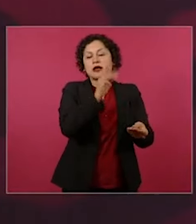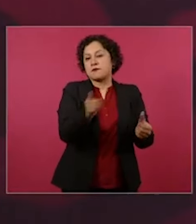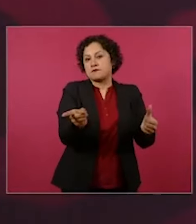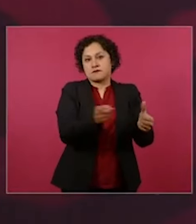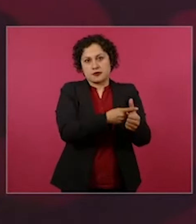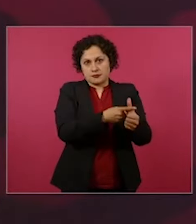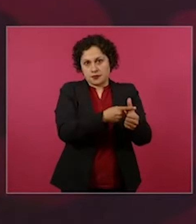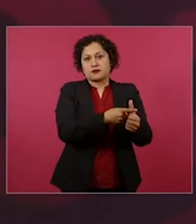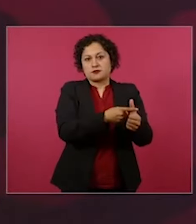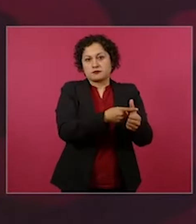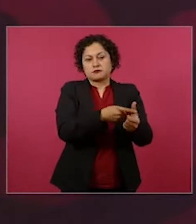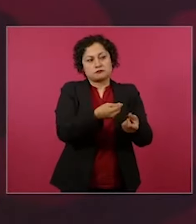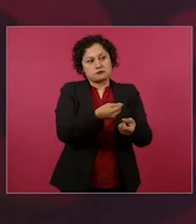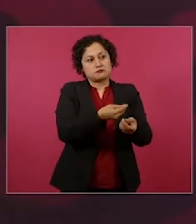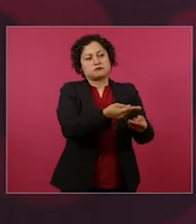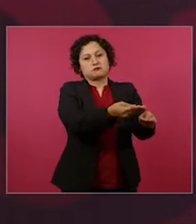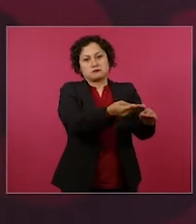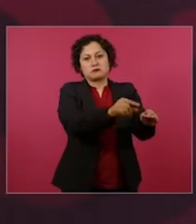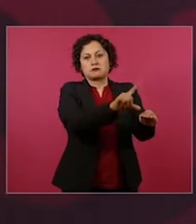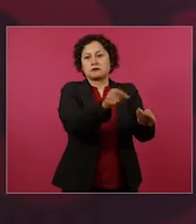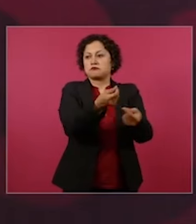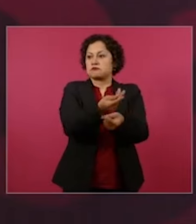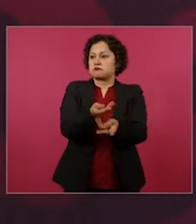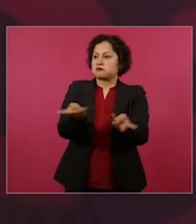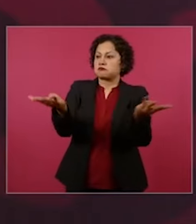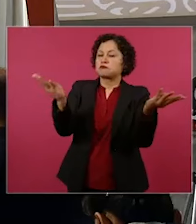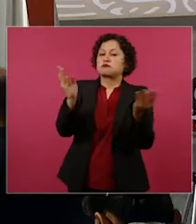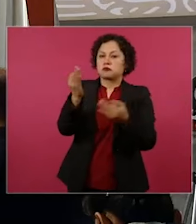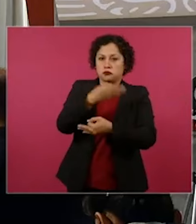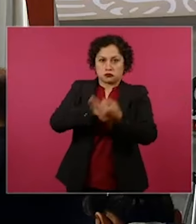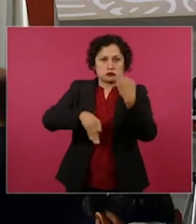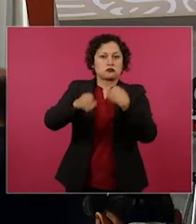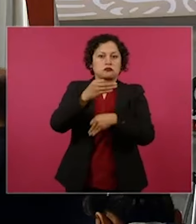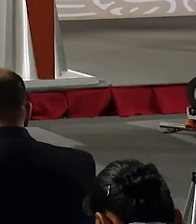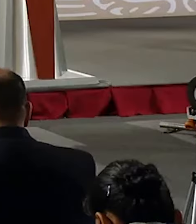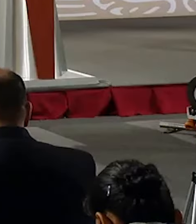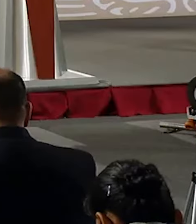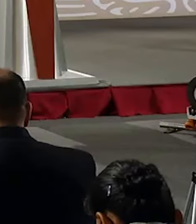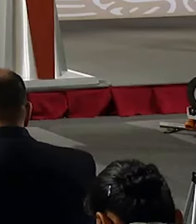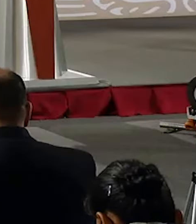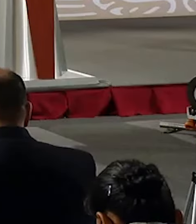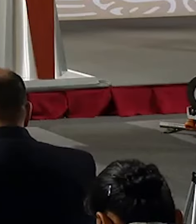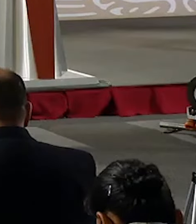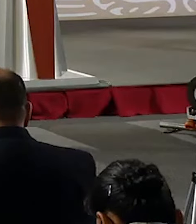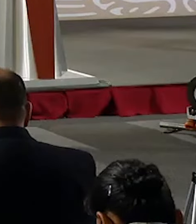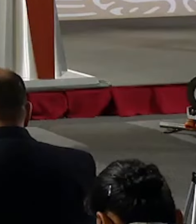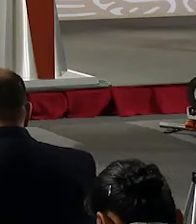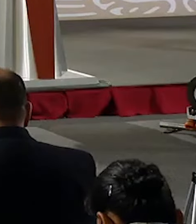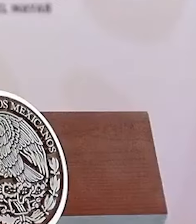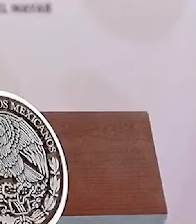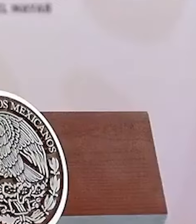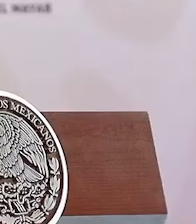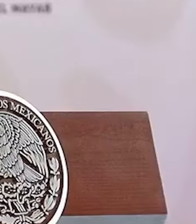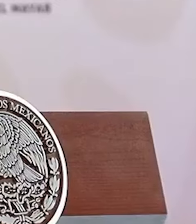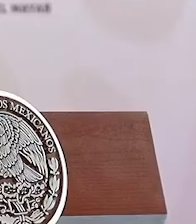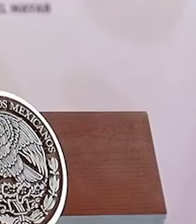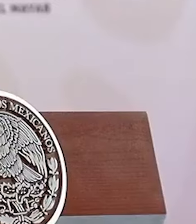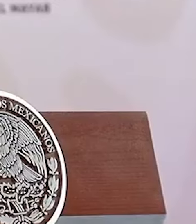a todos los padres. Quedamos en entregarles este informe con